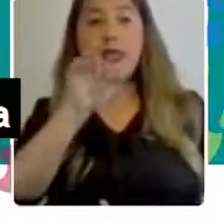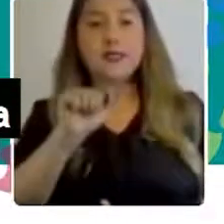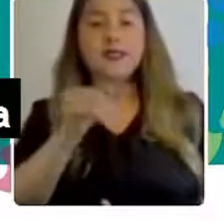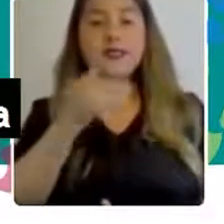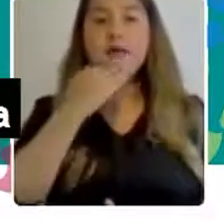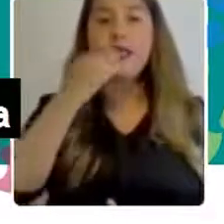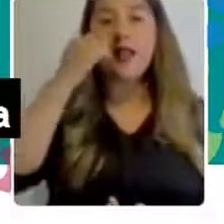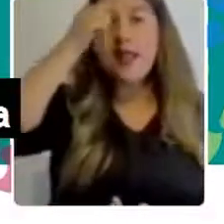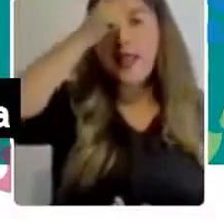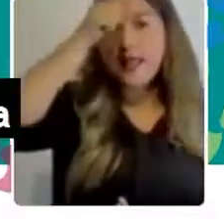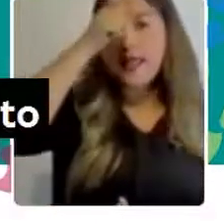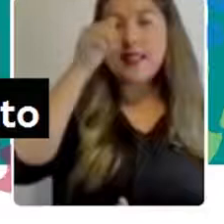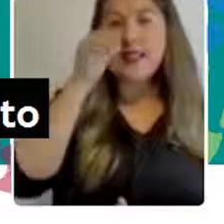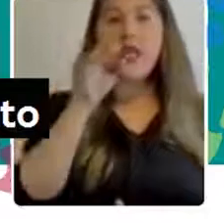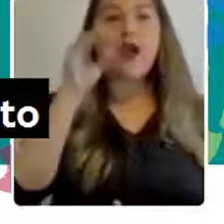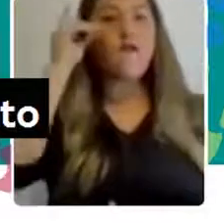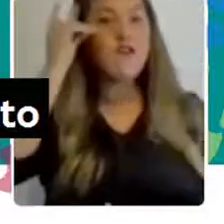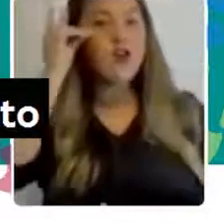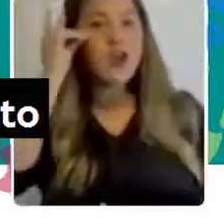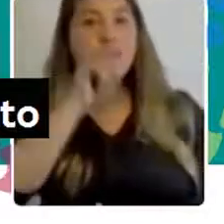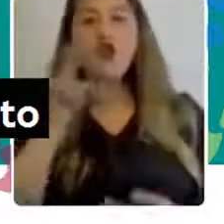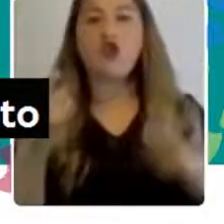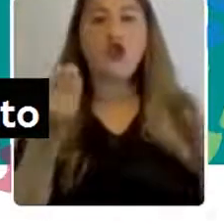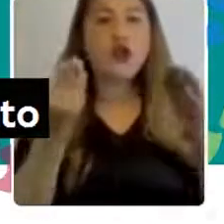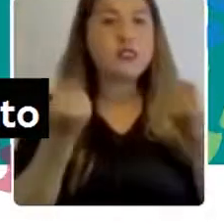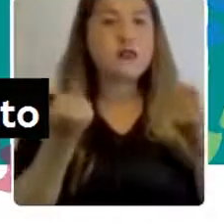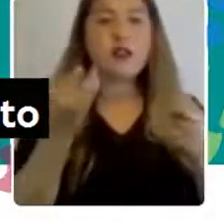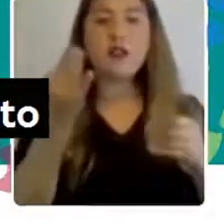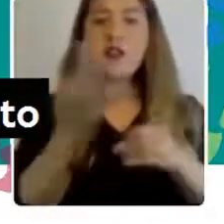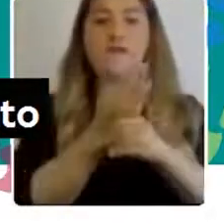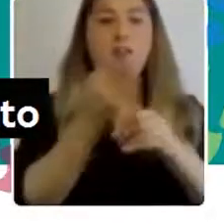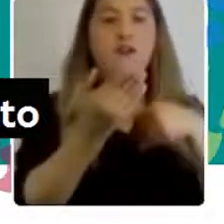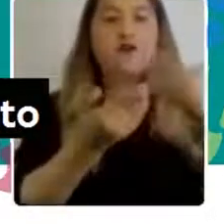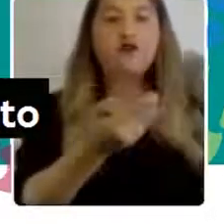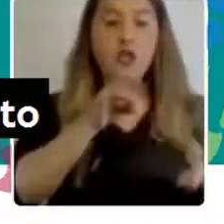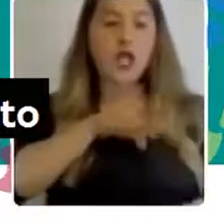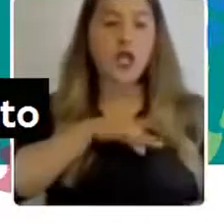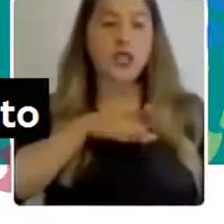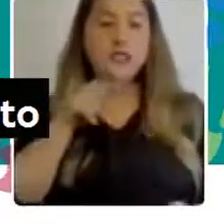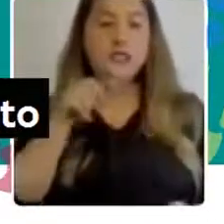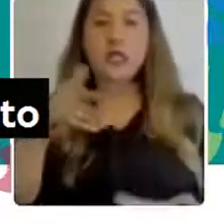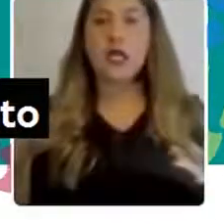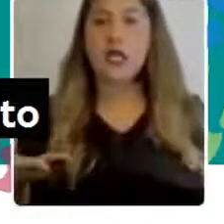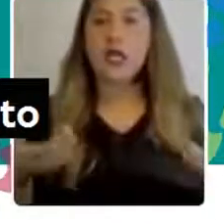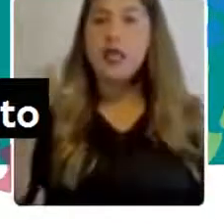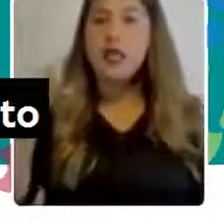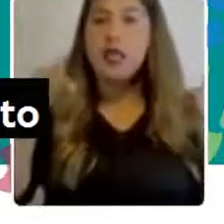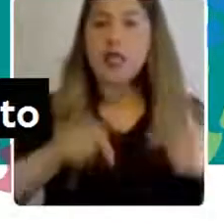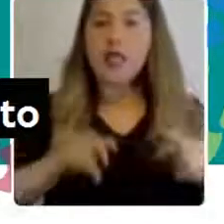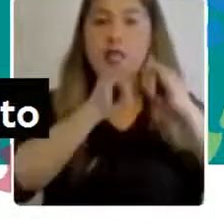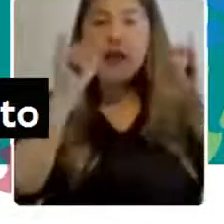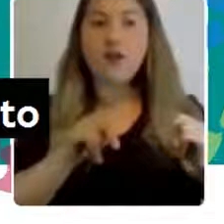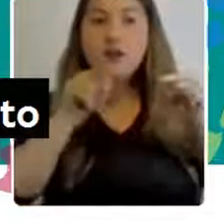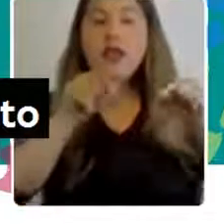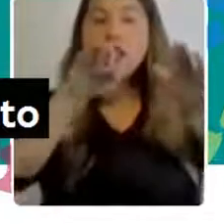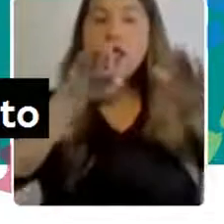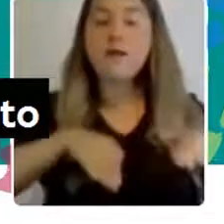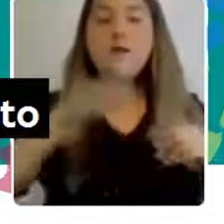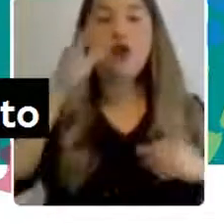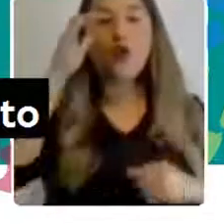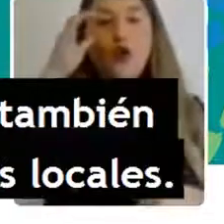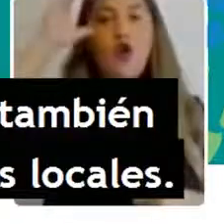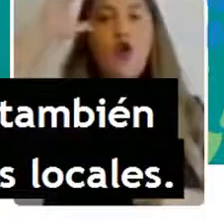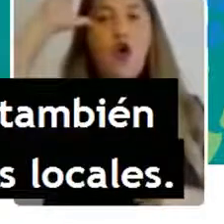van a funcionar en Chile. De esta forma, este conocimiento que es contextual y que